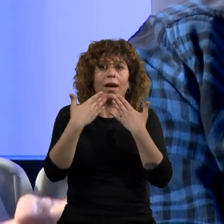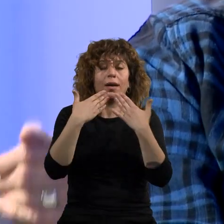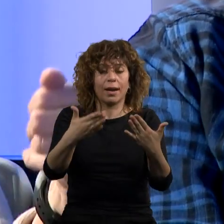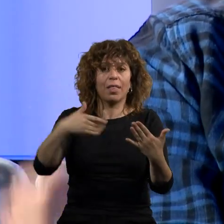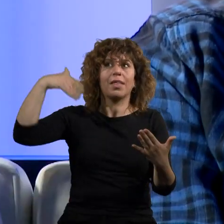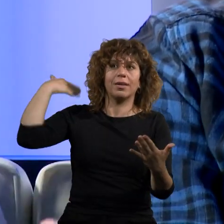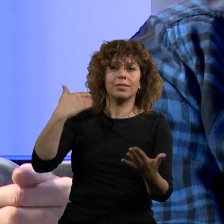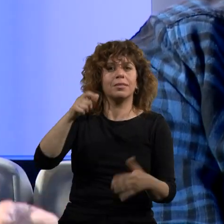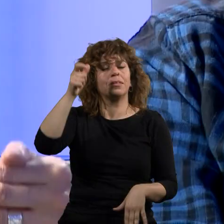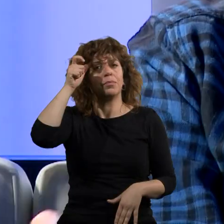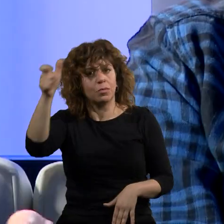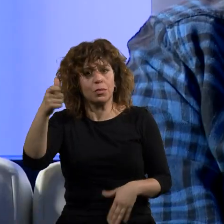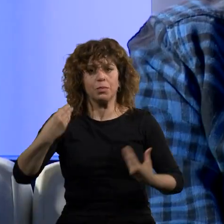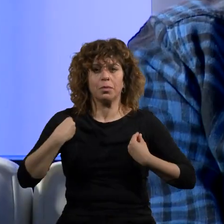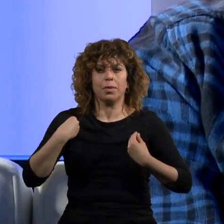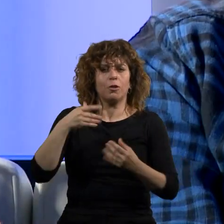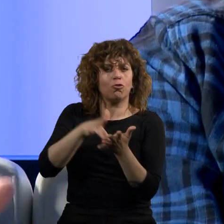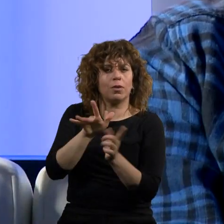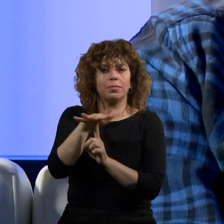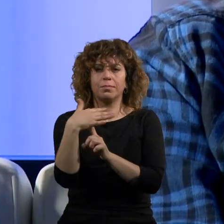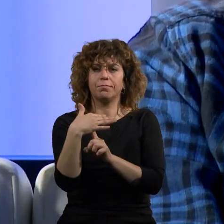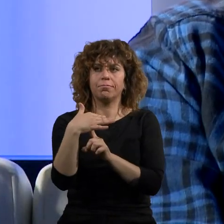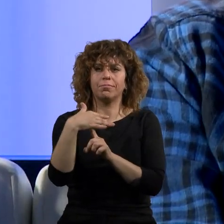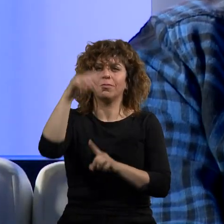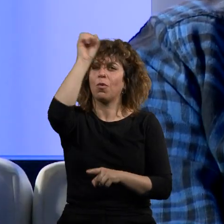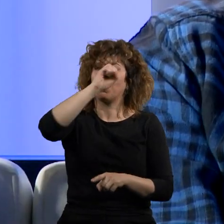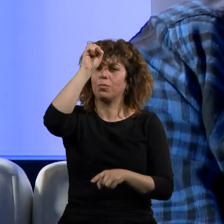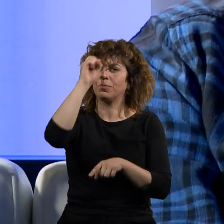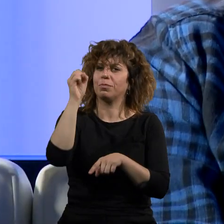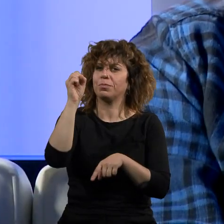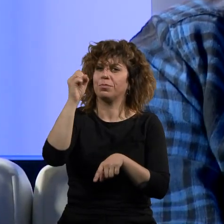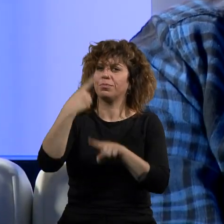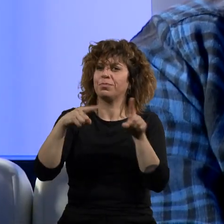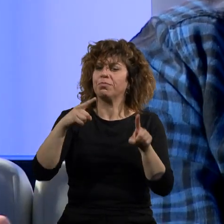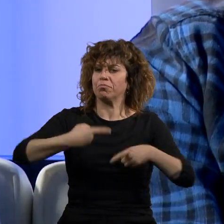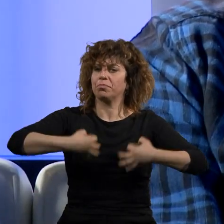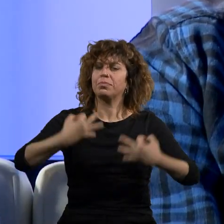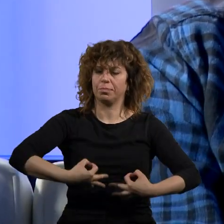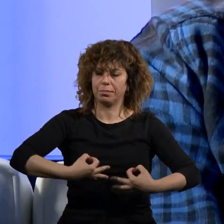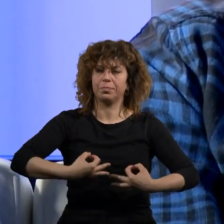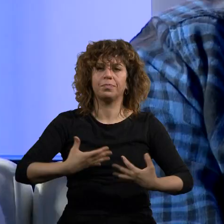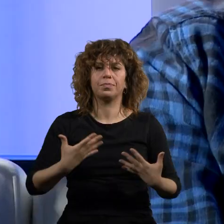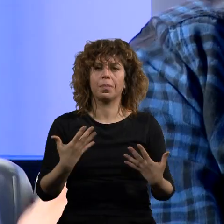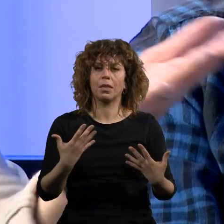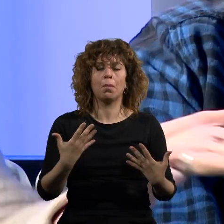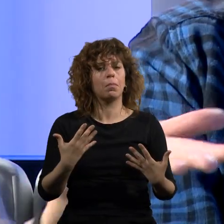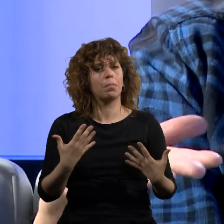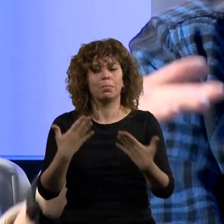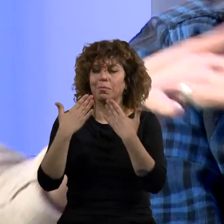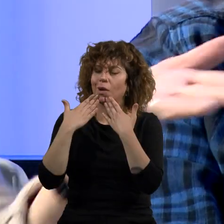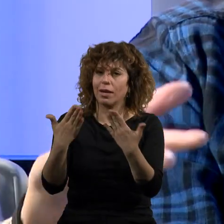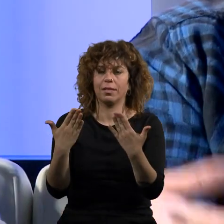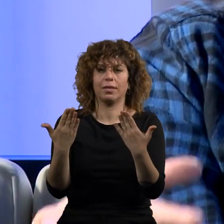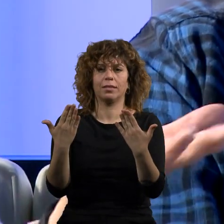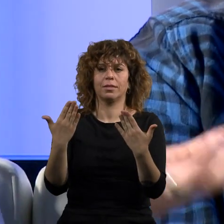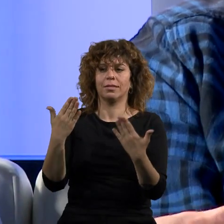donde viví y lo que pasé, tengo unas ideas que no son, que las tengo bastante firmes, quiero decir. Pero hay que agradecer